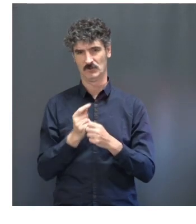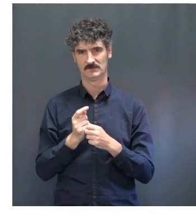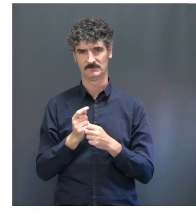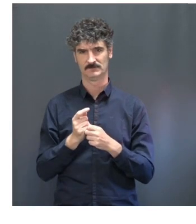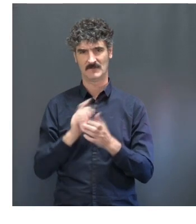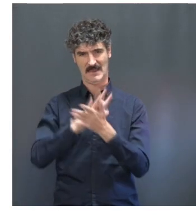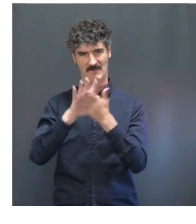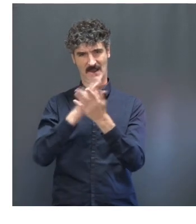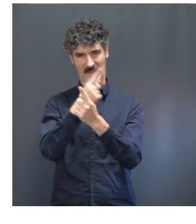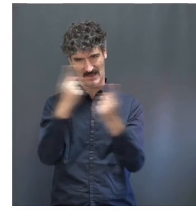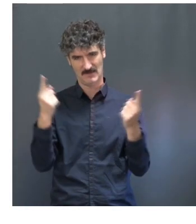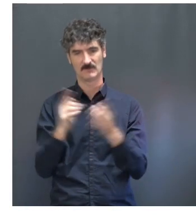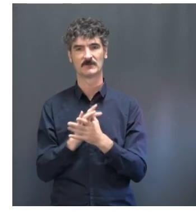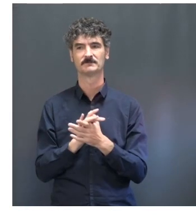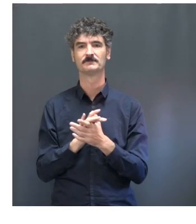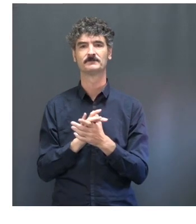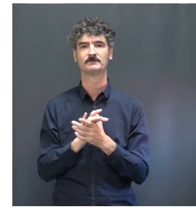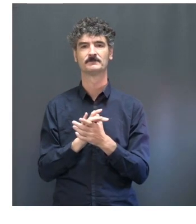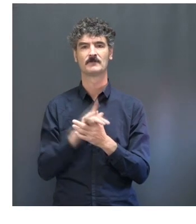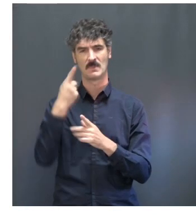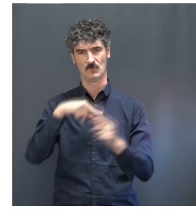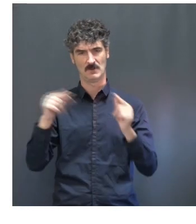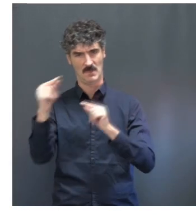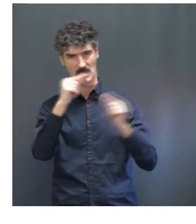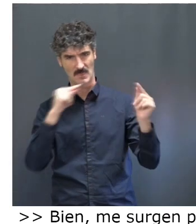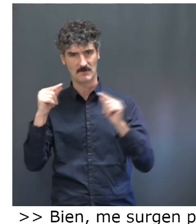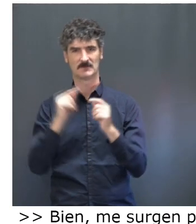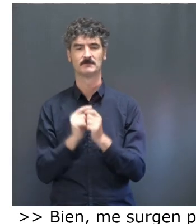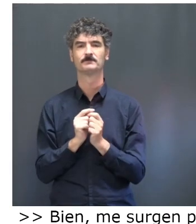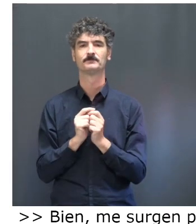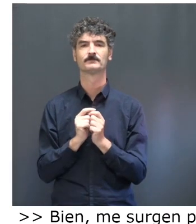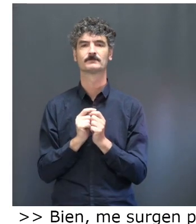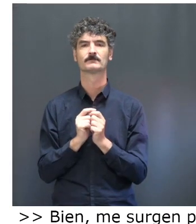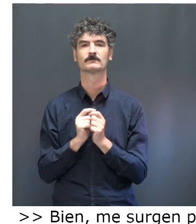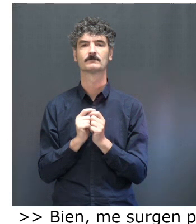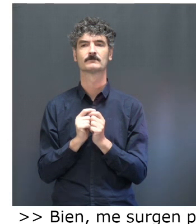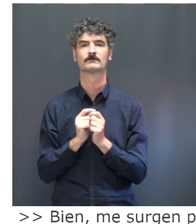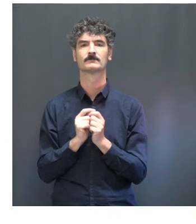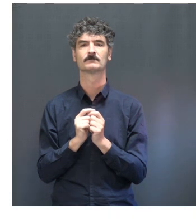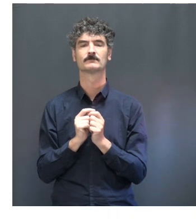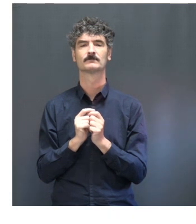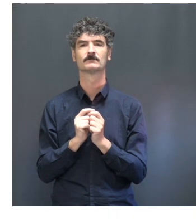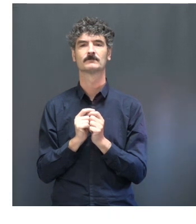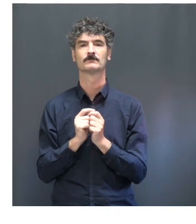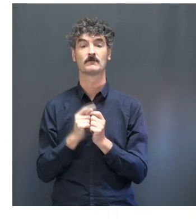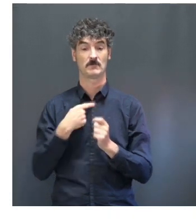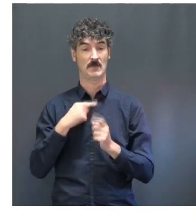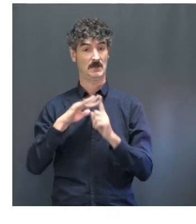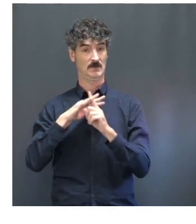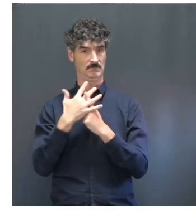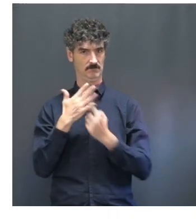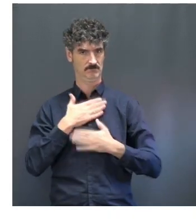hablando un poquito cada uno y luego ya pues debatimos. Sí. A ver, en mi caso